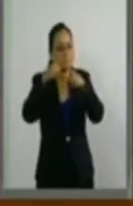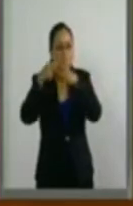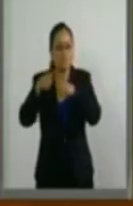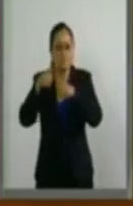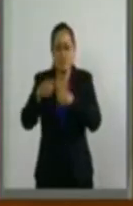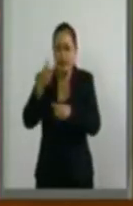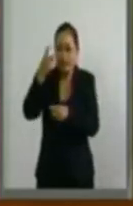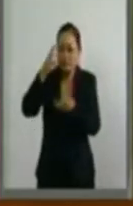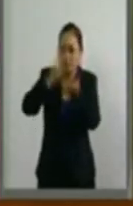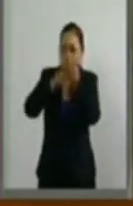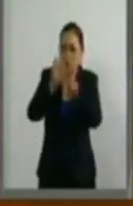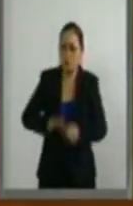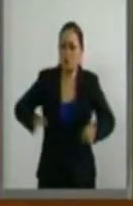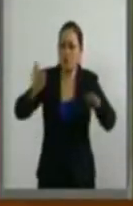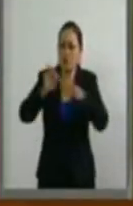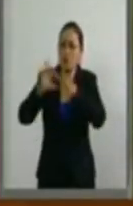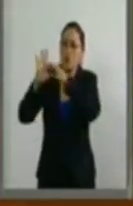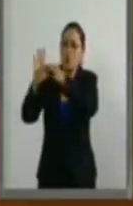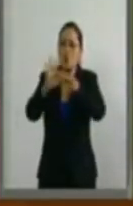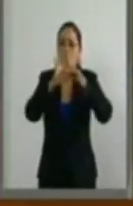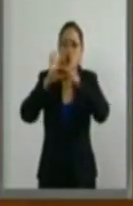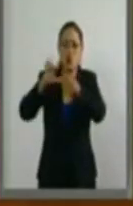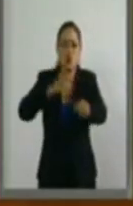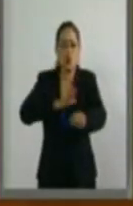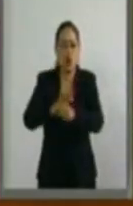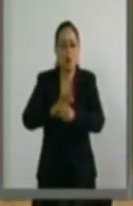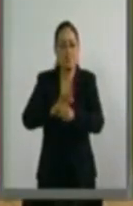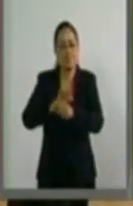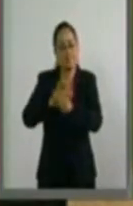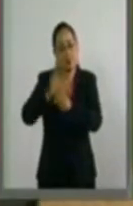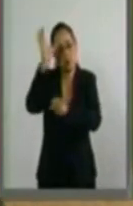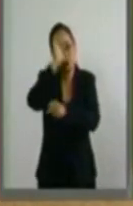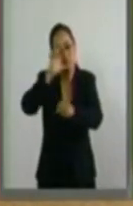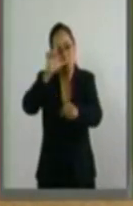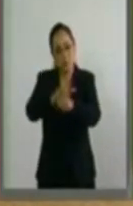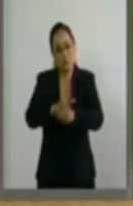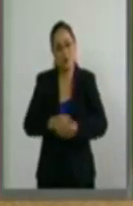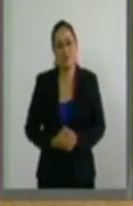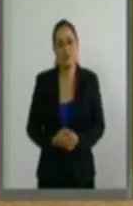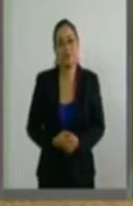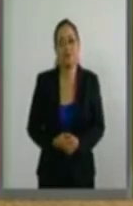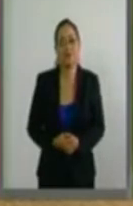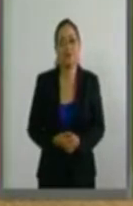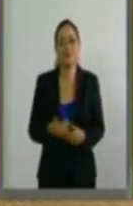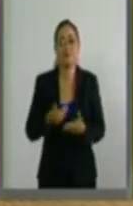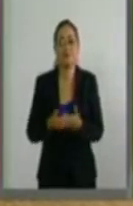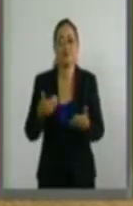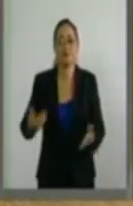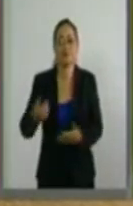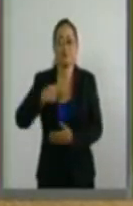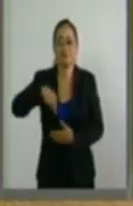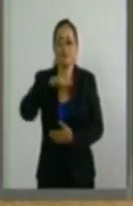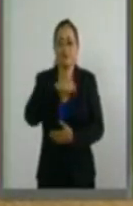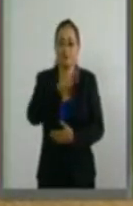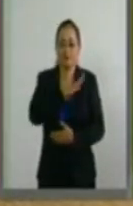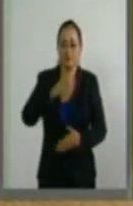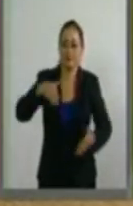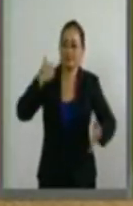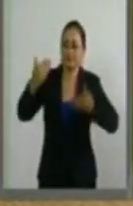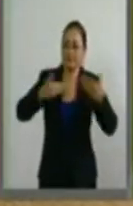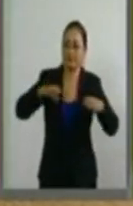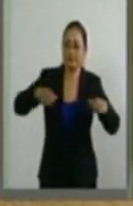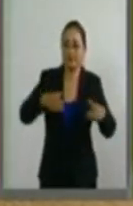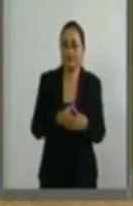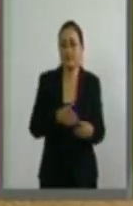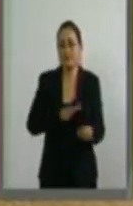que realmente nos une es la cultura. Hoy podemos celebrar que